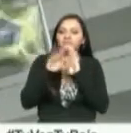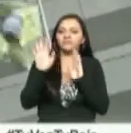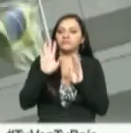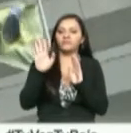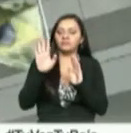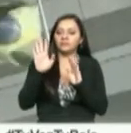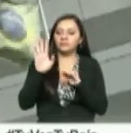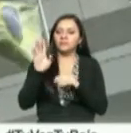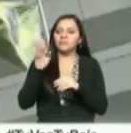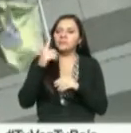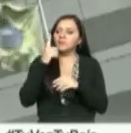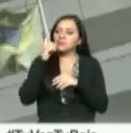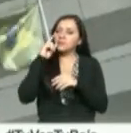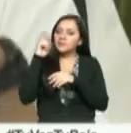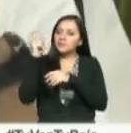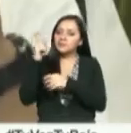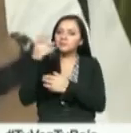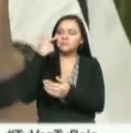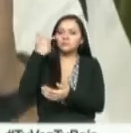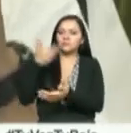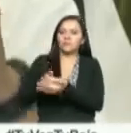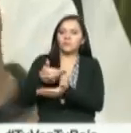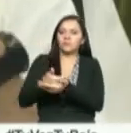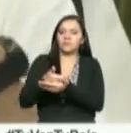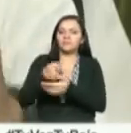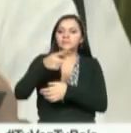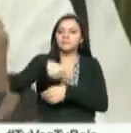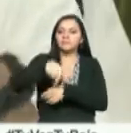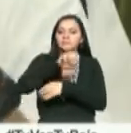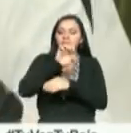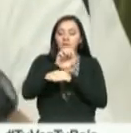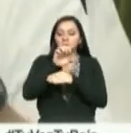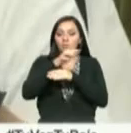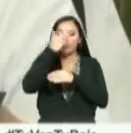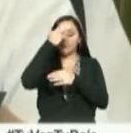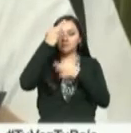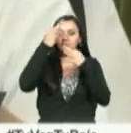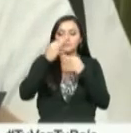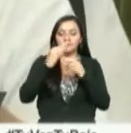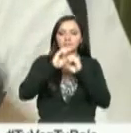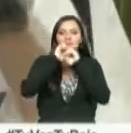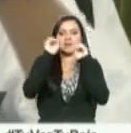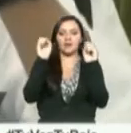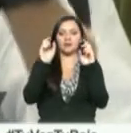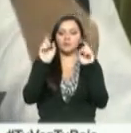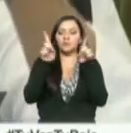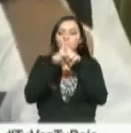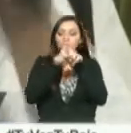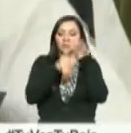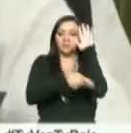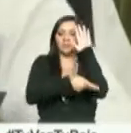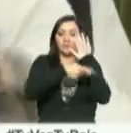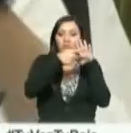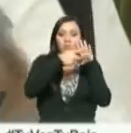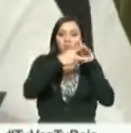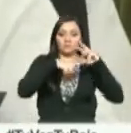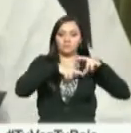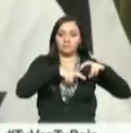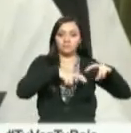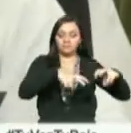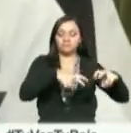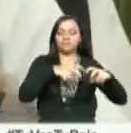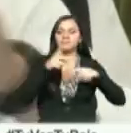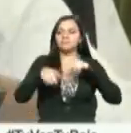durante sus operaciones en el país. Yo quiero que el país tenga la certeza, al igual que en refinería, que el trabajo se ha hecho muy bien, hemos